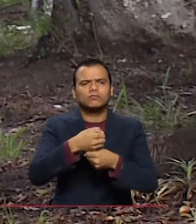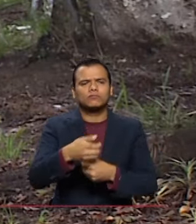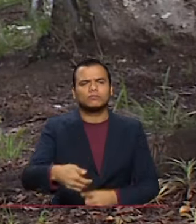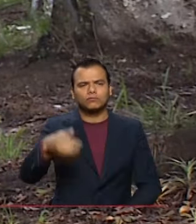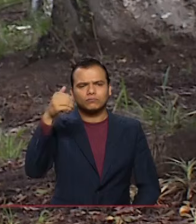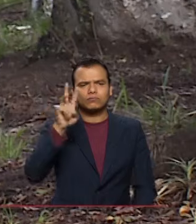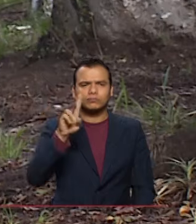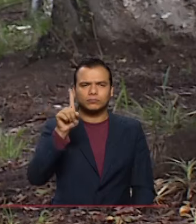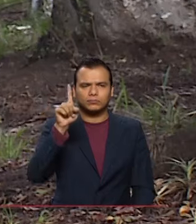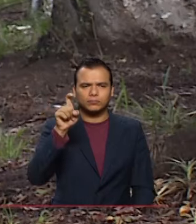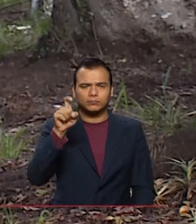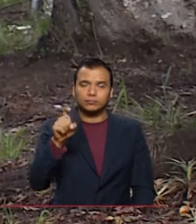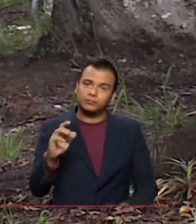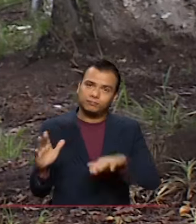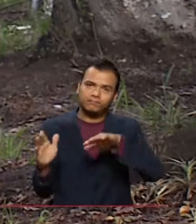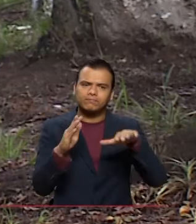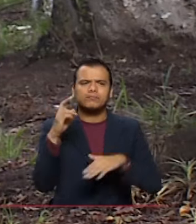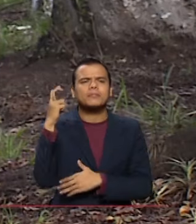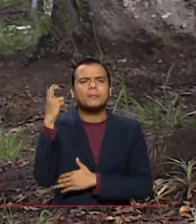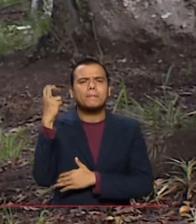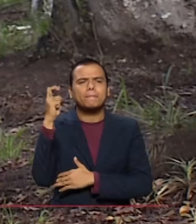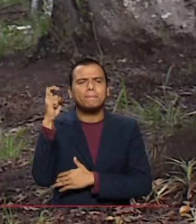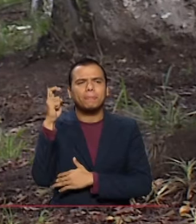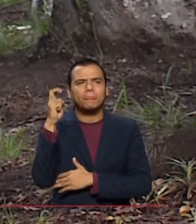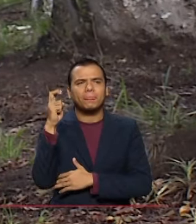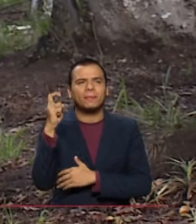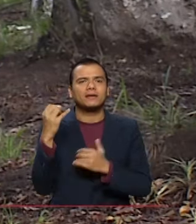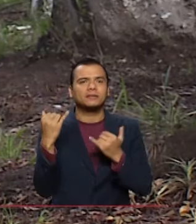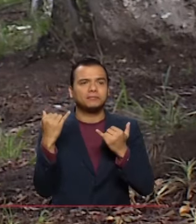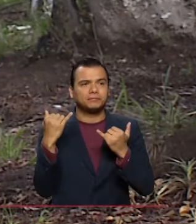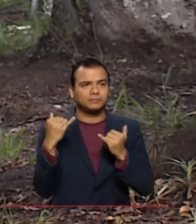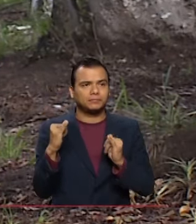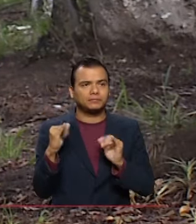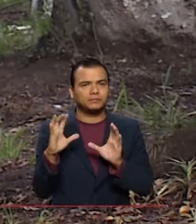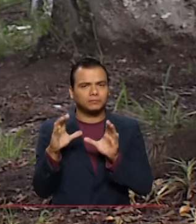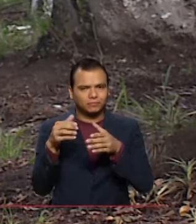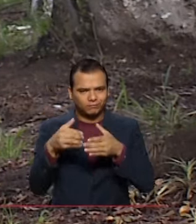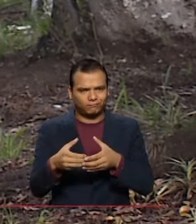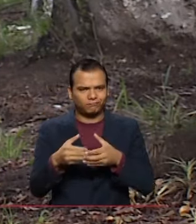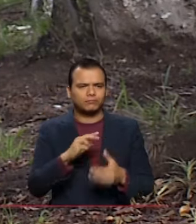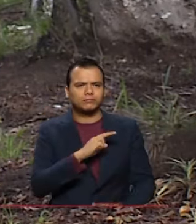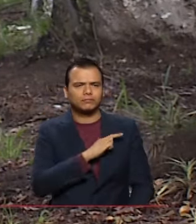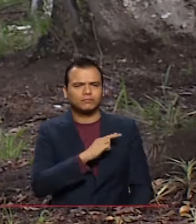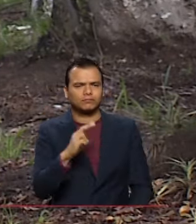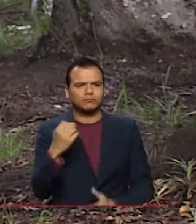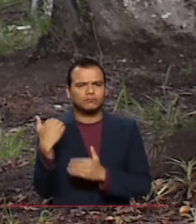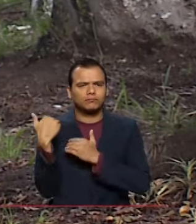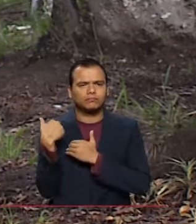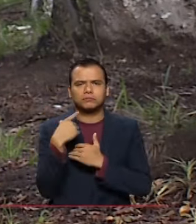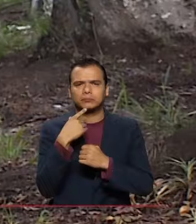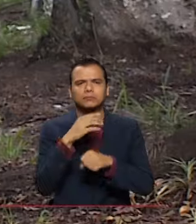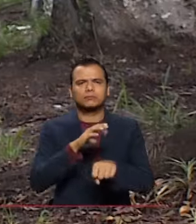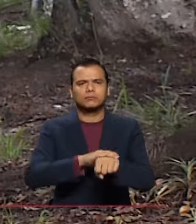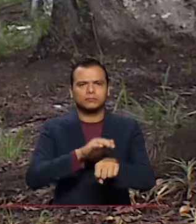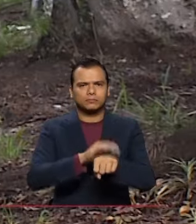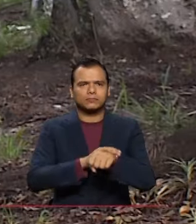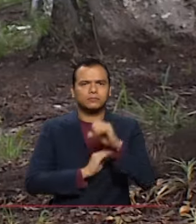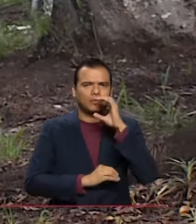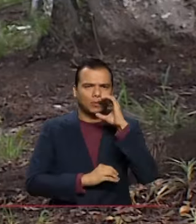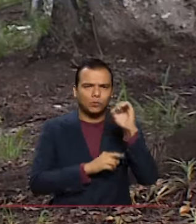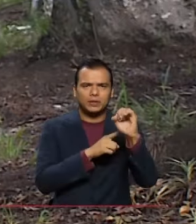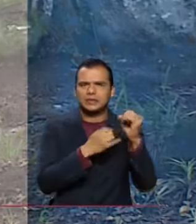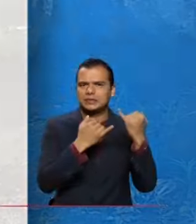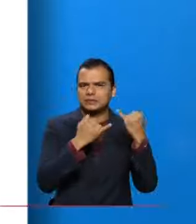Por su parte, la Fiscalía General de la Nación, a través de la seccional Valle del Cauca, confirmó la captura de este